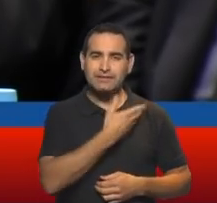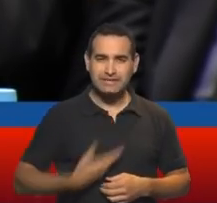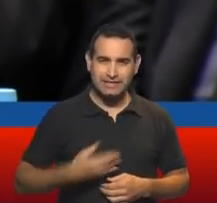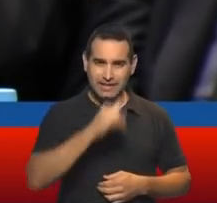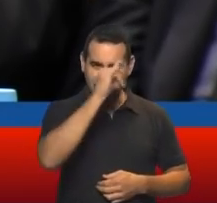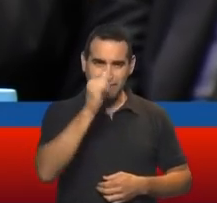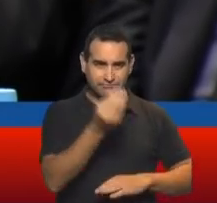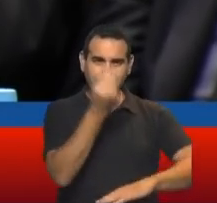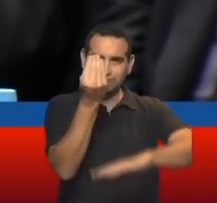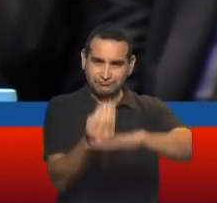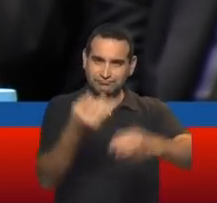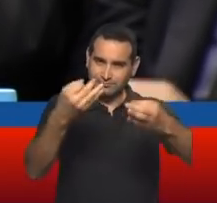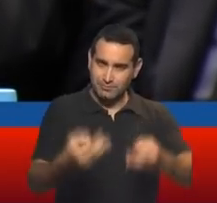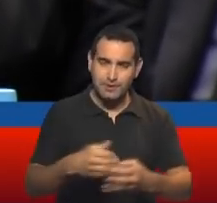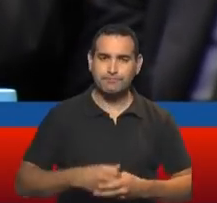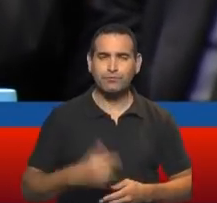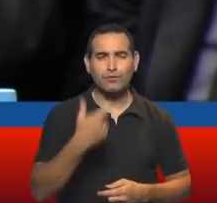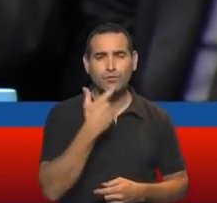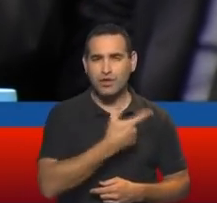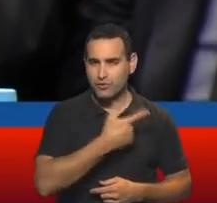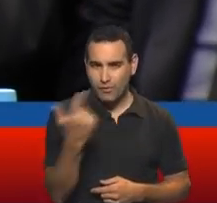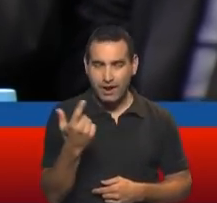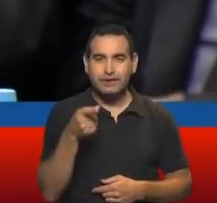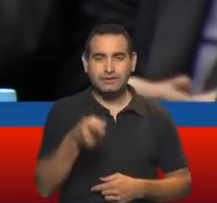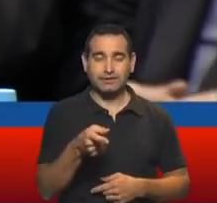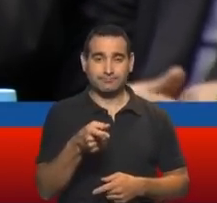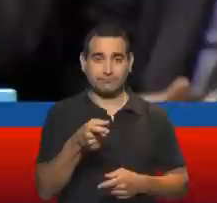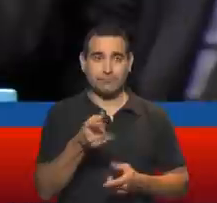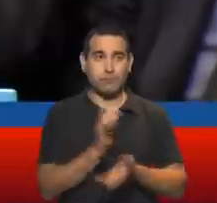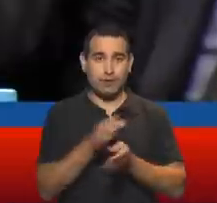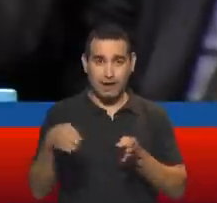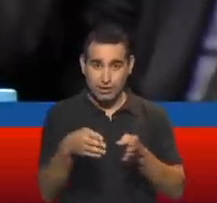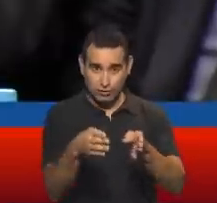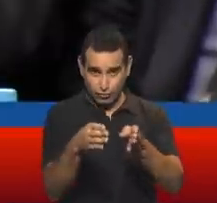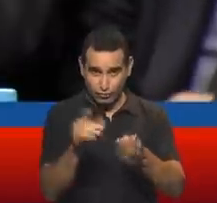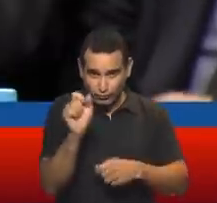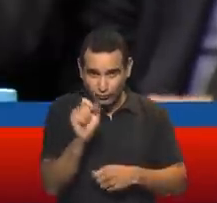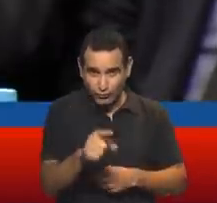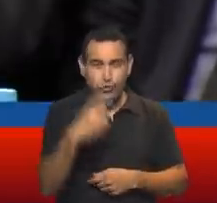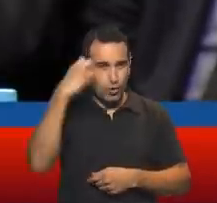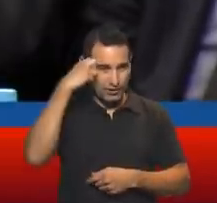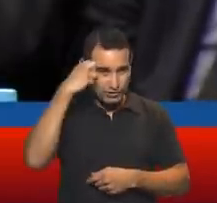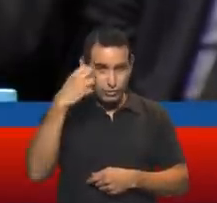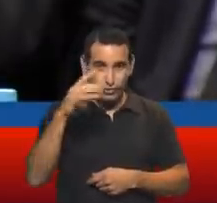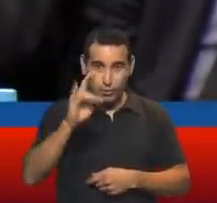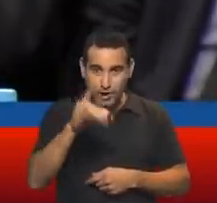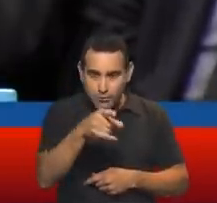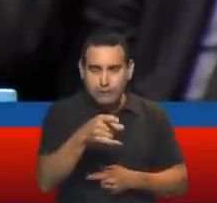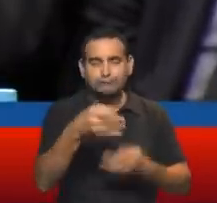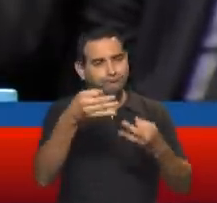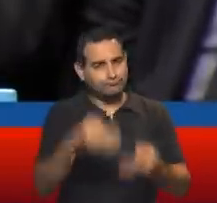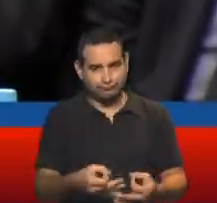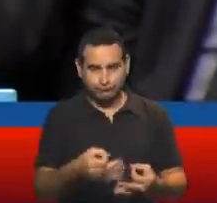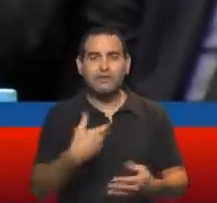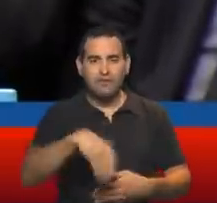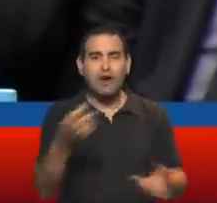electa. No tengamos dudas que el camino adoptado por el Congreso de Bolivia es el que